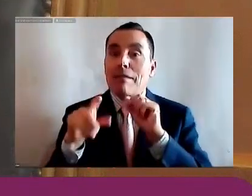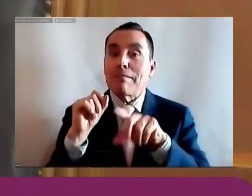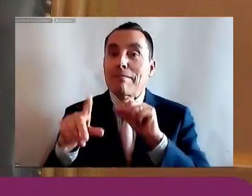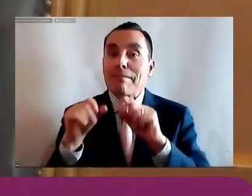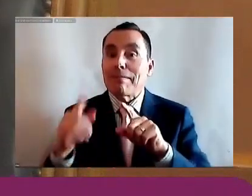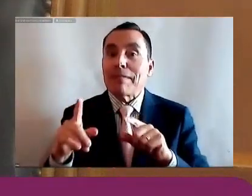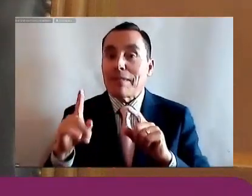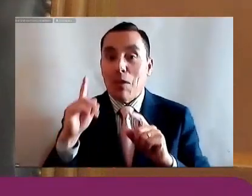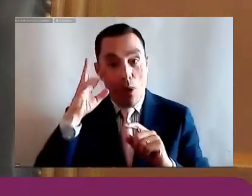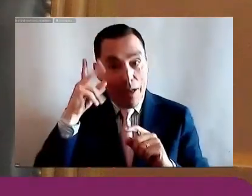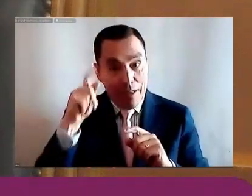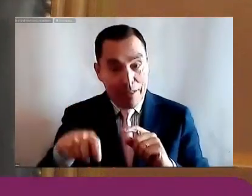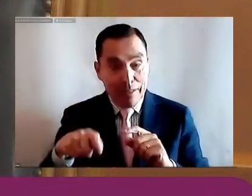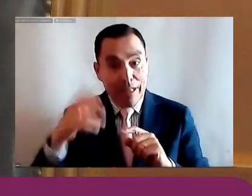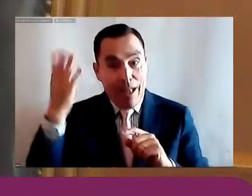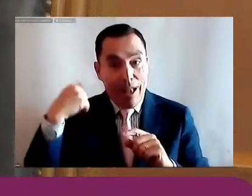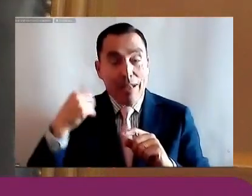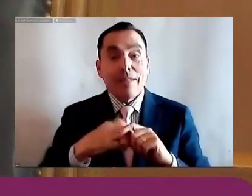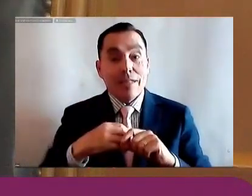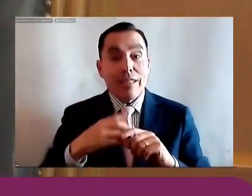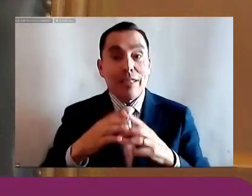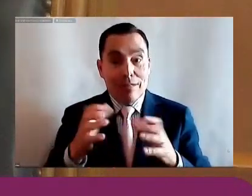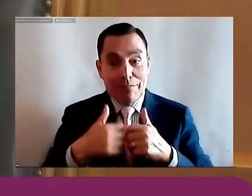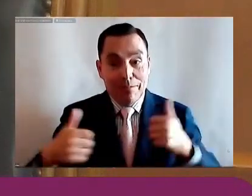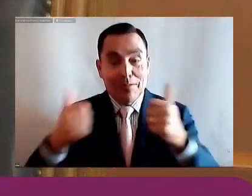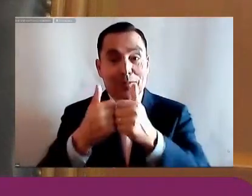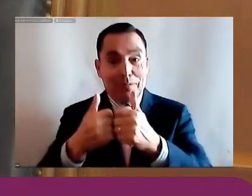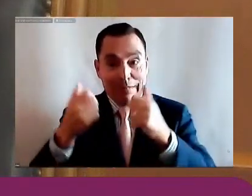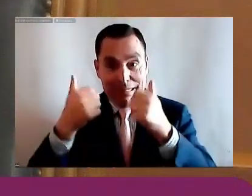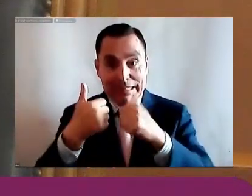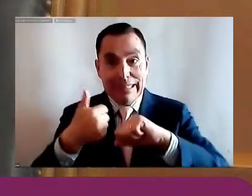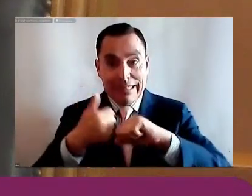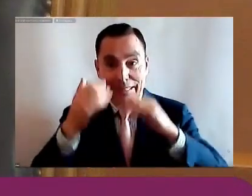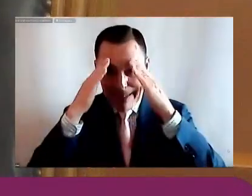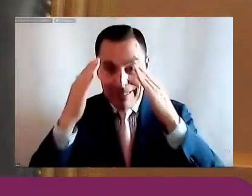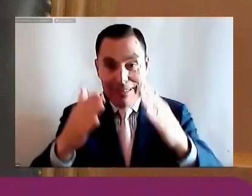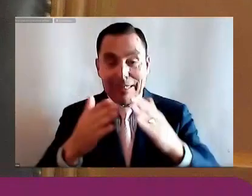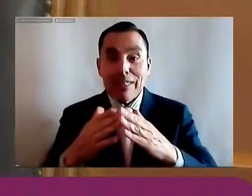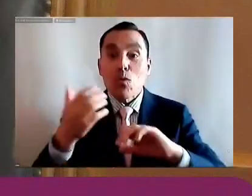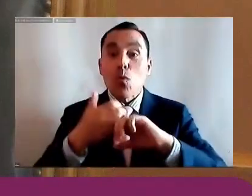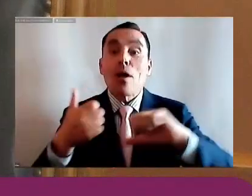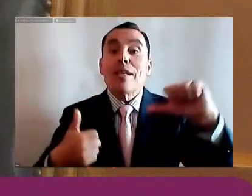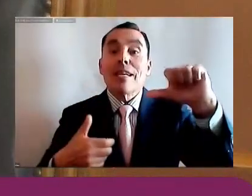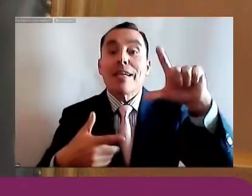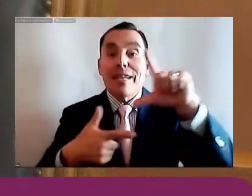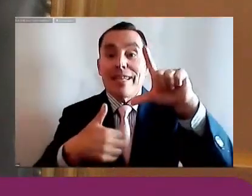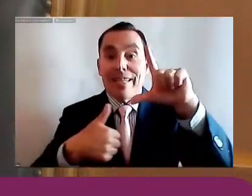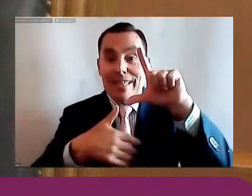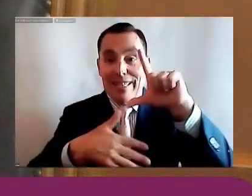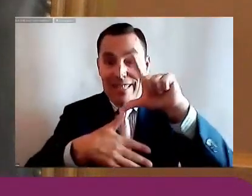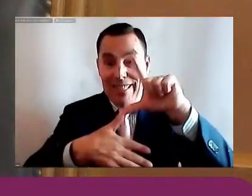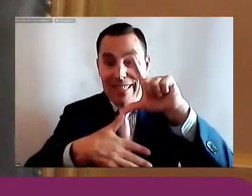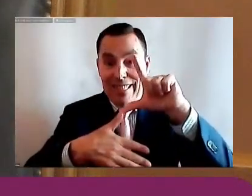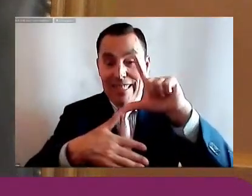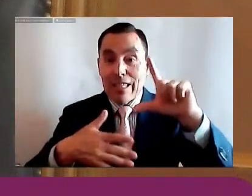en la Corte Interamericana con perspectiva de género, en que derribaba todos los mitos